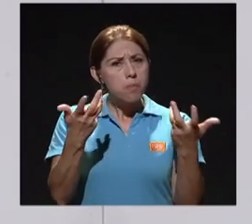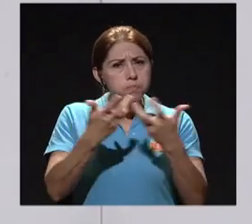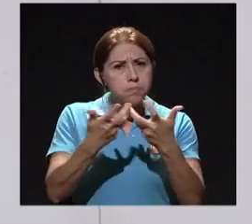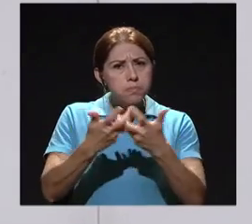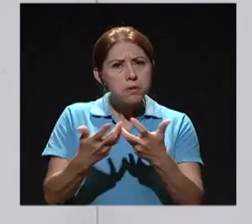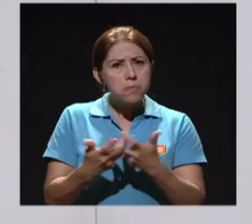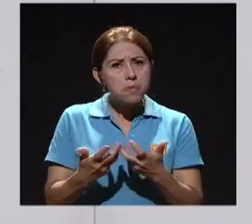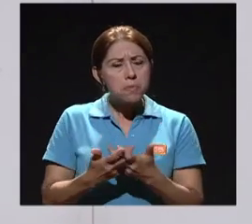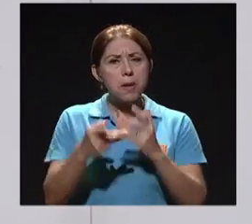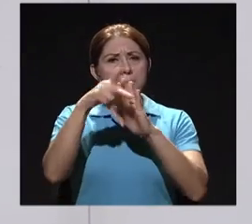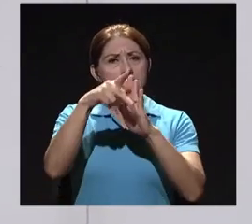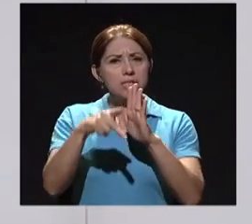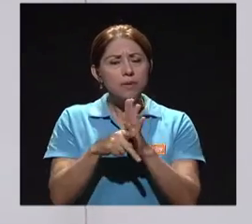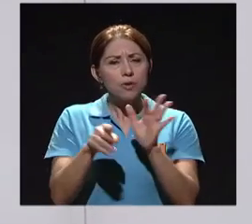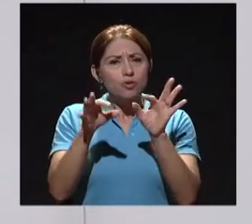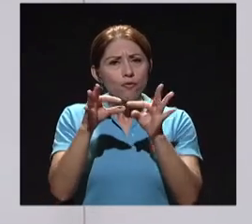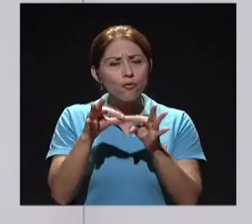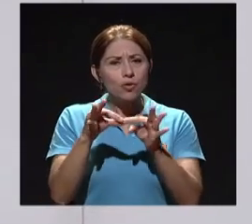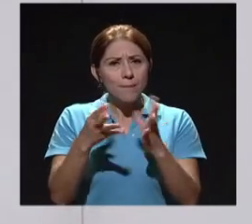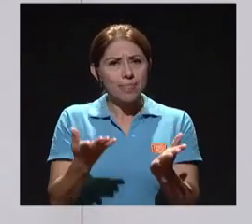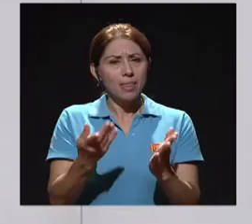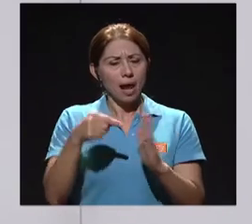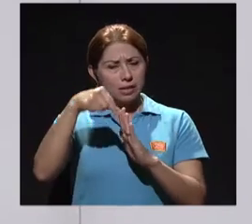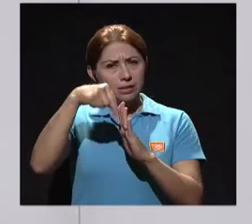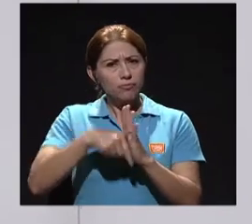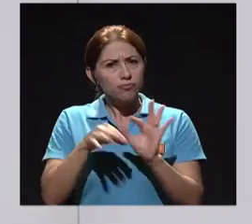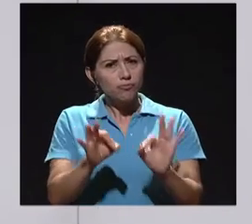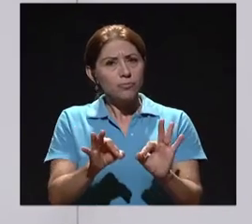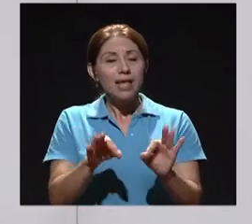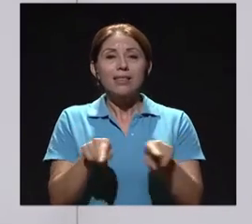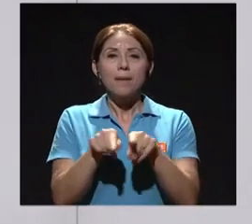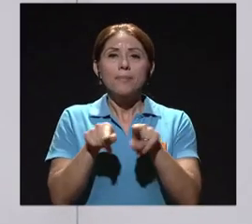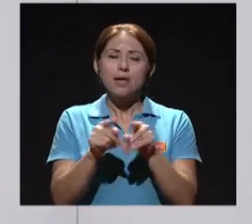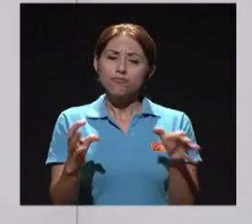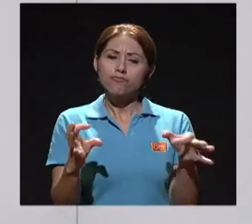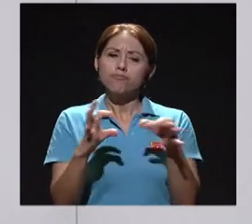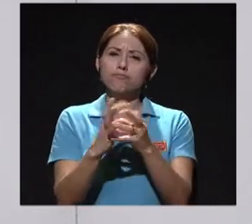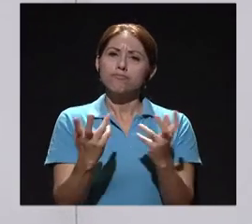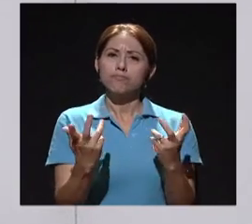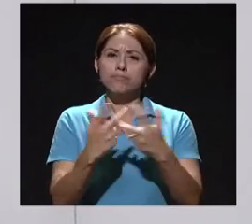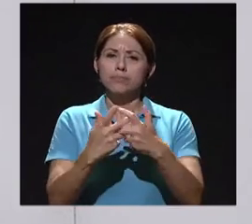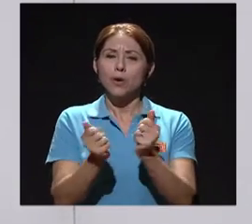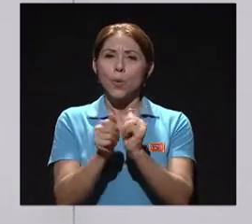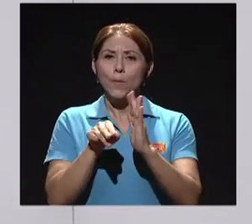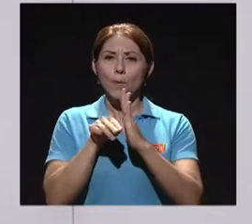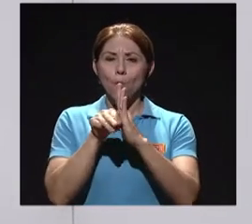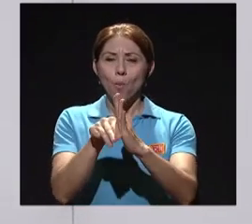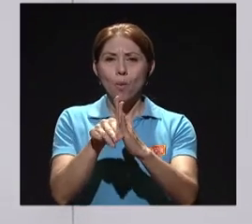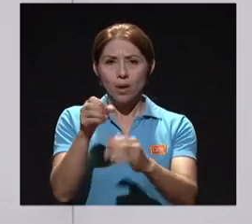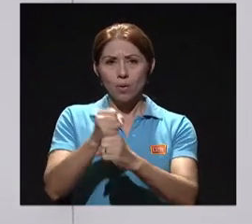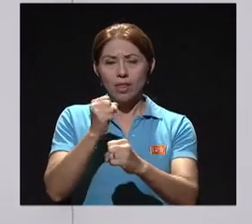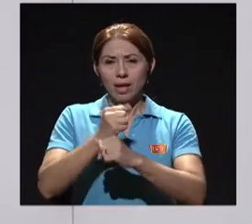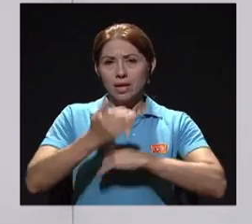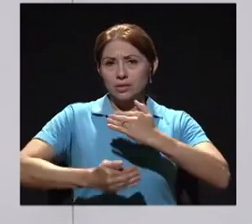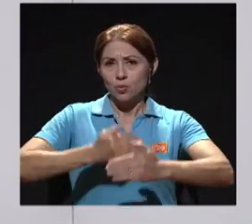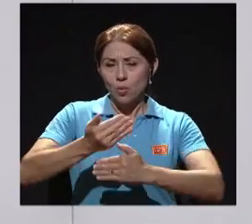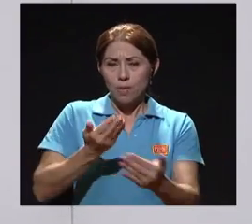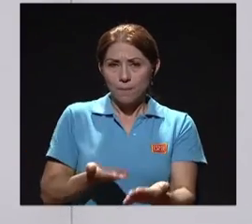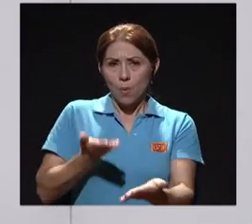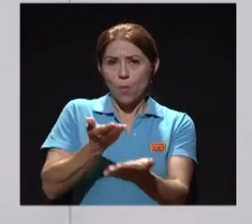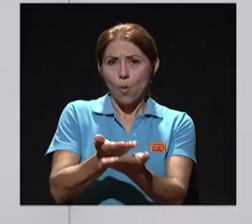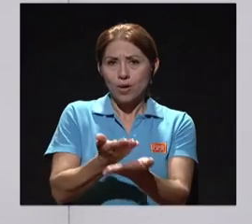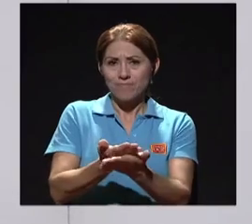en los principios fundamentales verdad y en el modelo de gestión que éste proponen verdad que es una gestión que